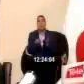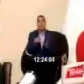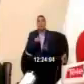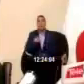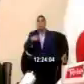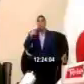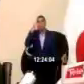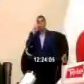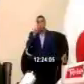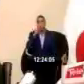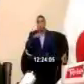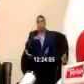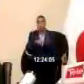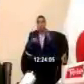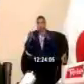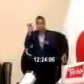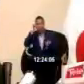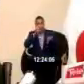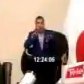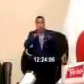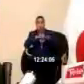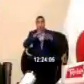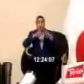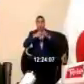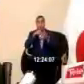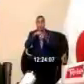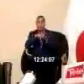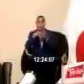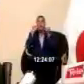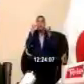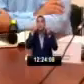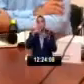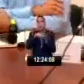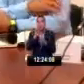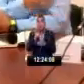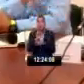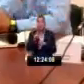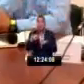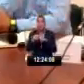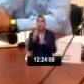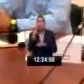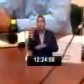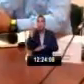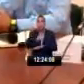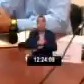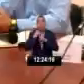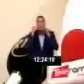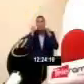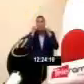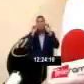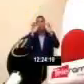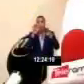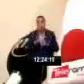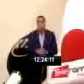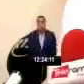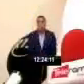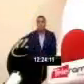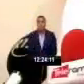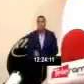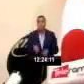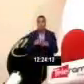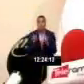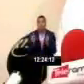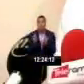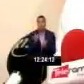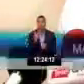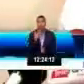ella considera como una evaluación de una crisis sin precedentes que vivió el país tras 12 días de paro. Lo que